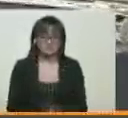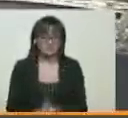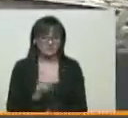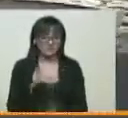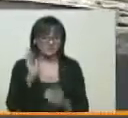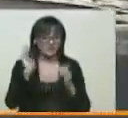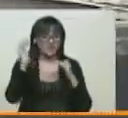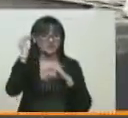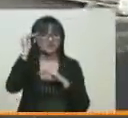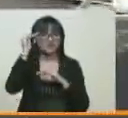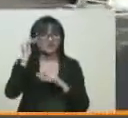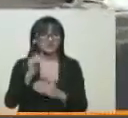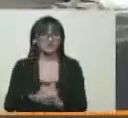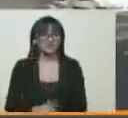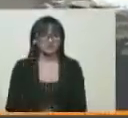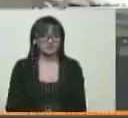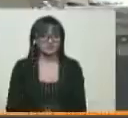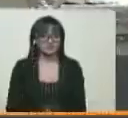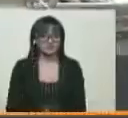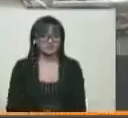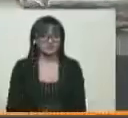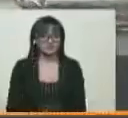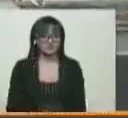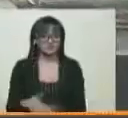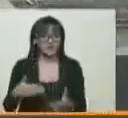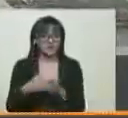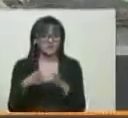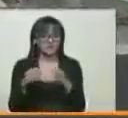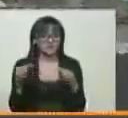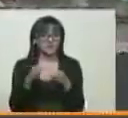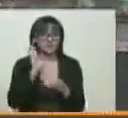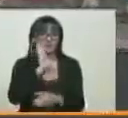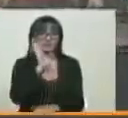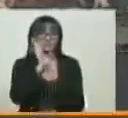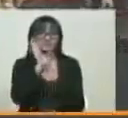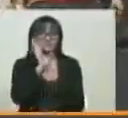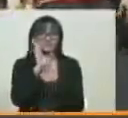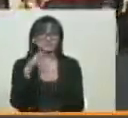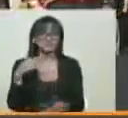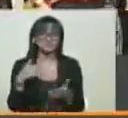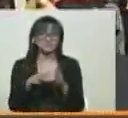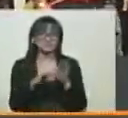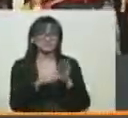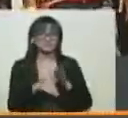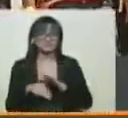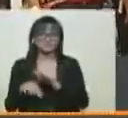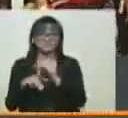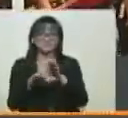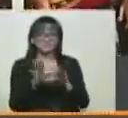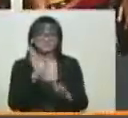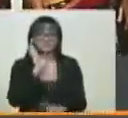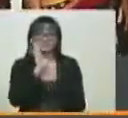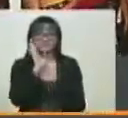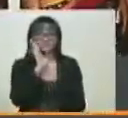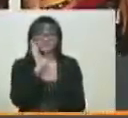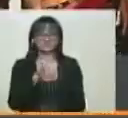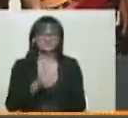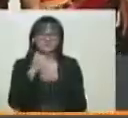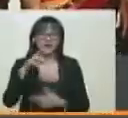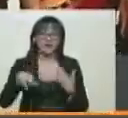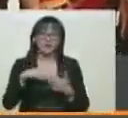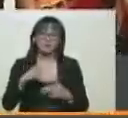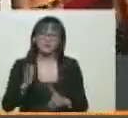atender el combate contra todas las mafias, contra la corrupción, digo yo, más